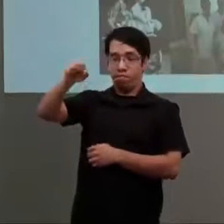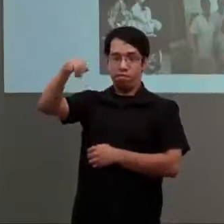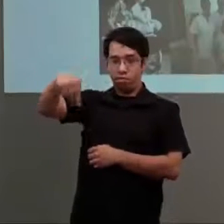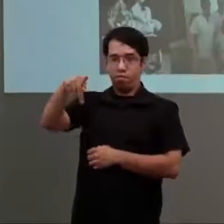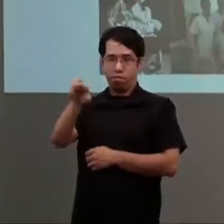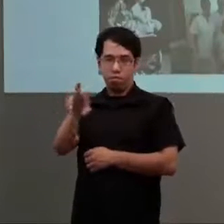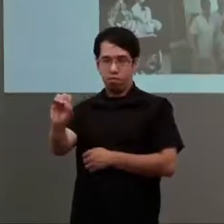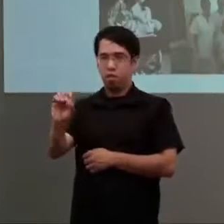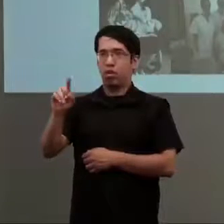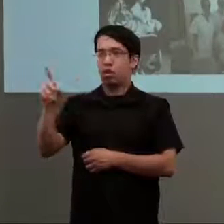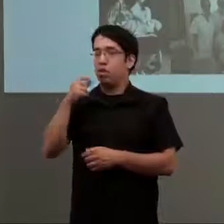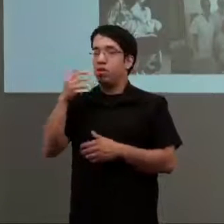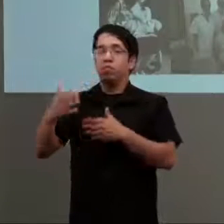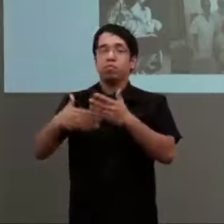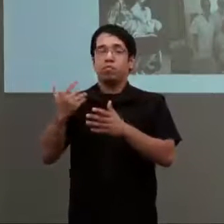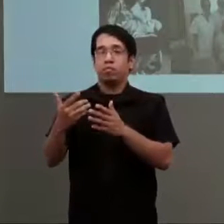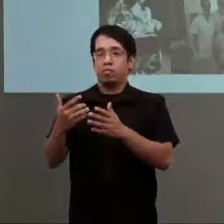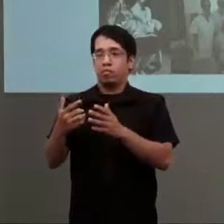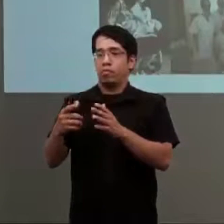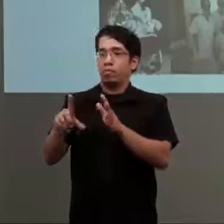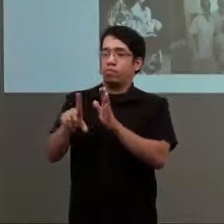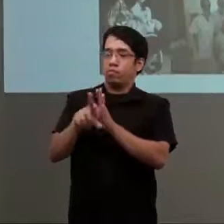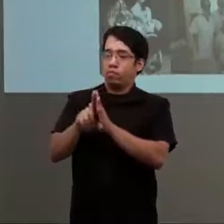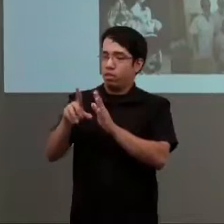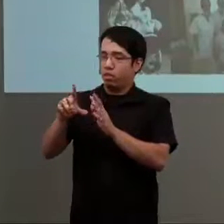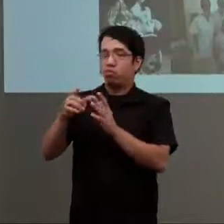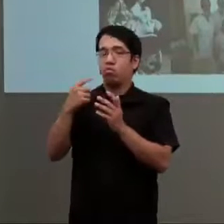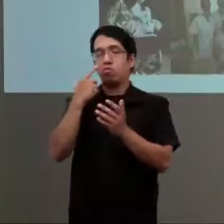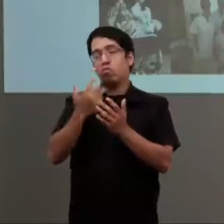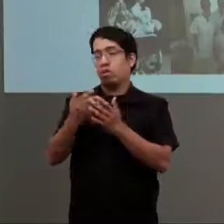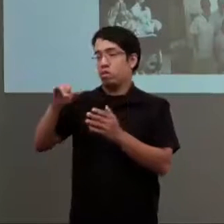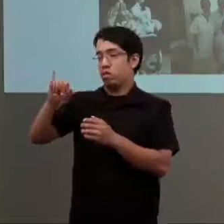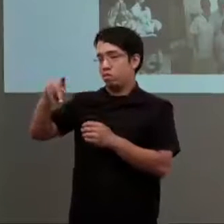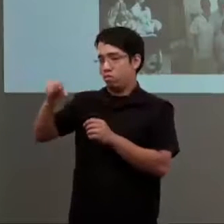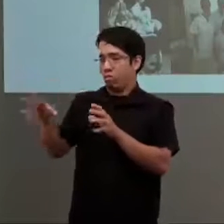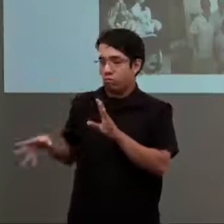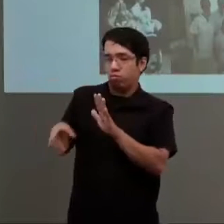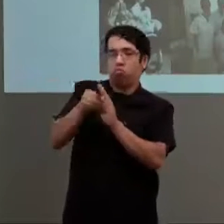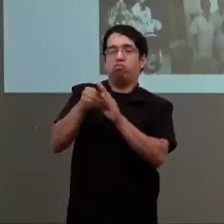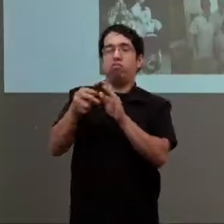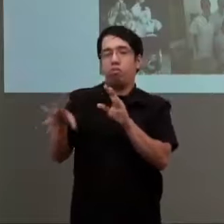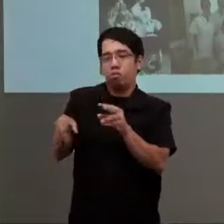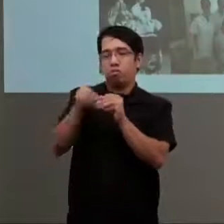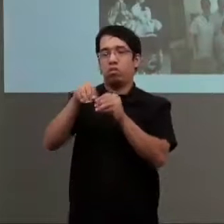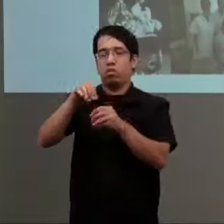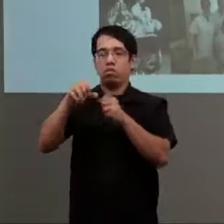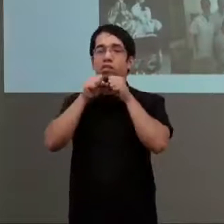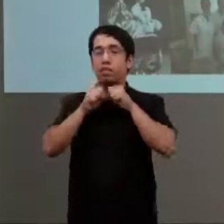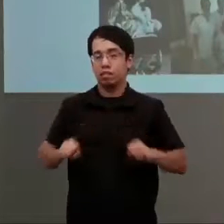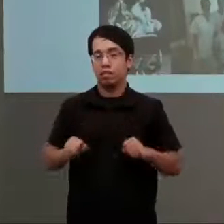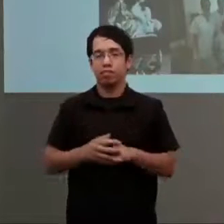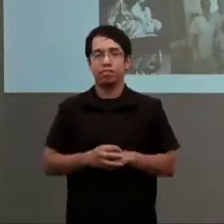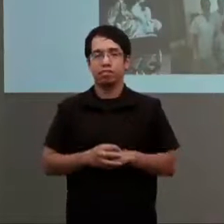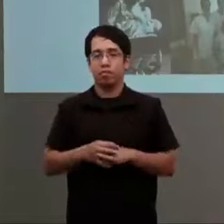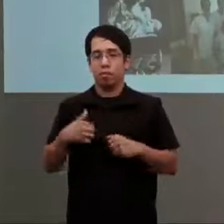IMPRO, si bien se deroga la ley, forma parte de la secretaría, entonces tenemos un eje de atención directa que tiene que ver